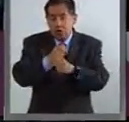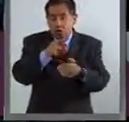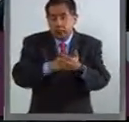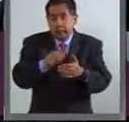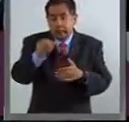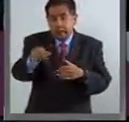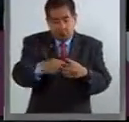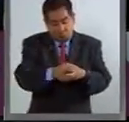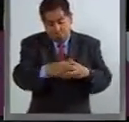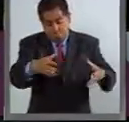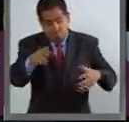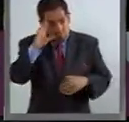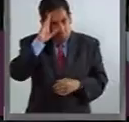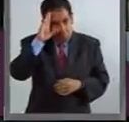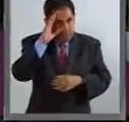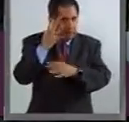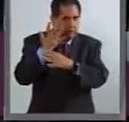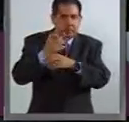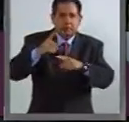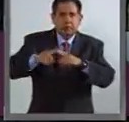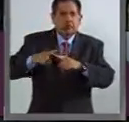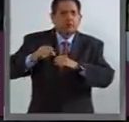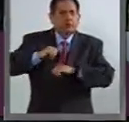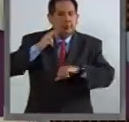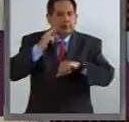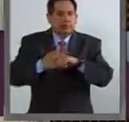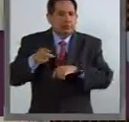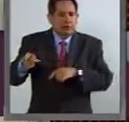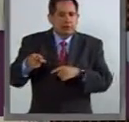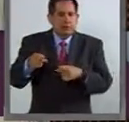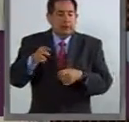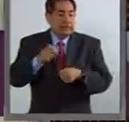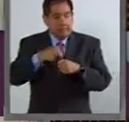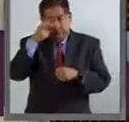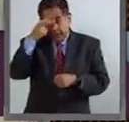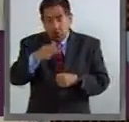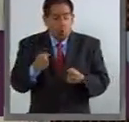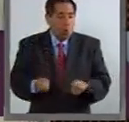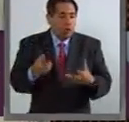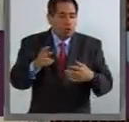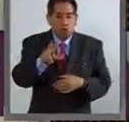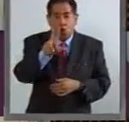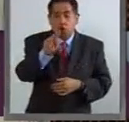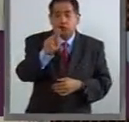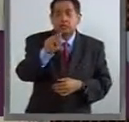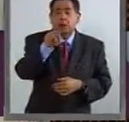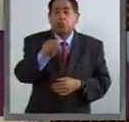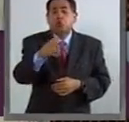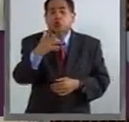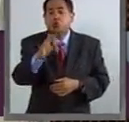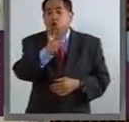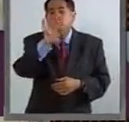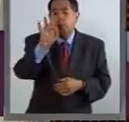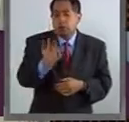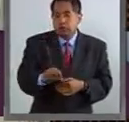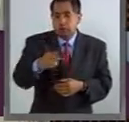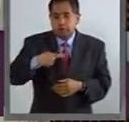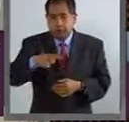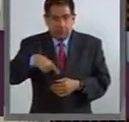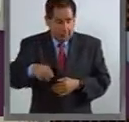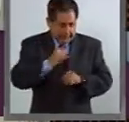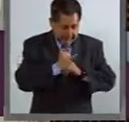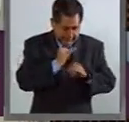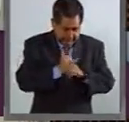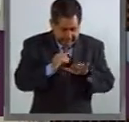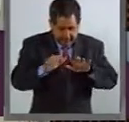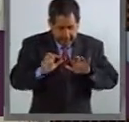2016. Según el Gabinete de Comunicación Estratégica en México, el 80.5% de los